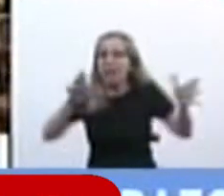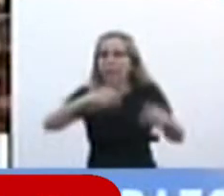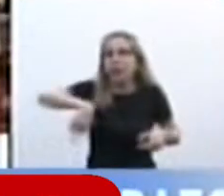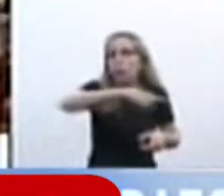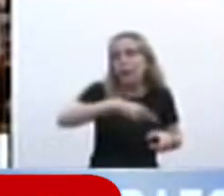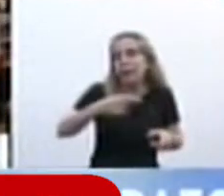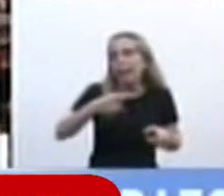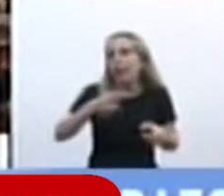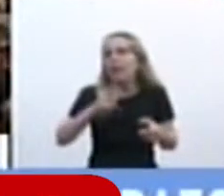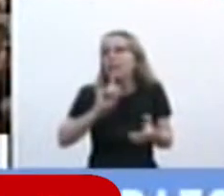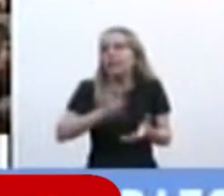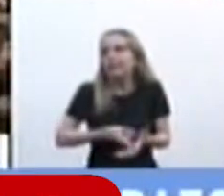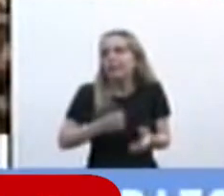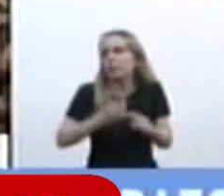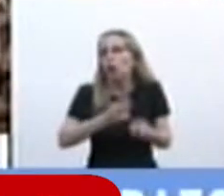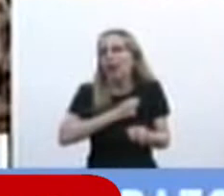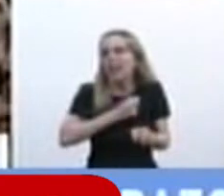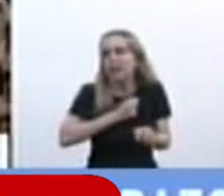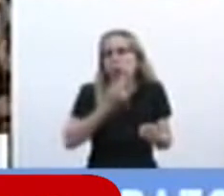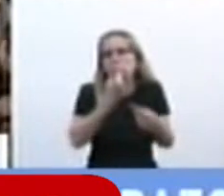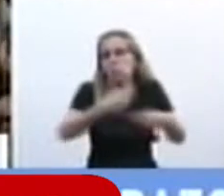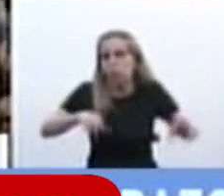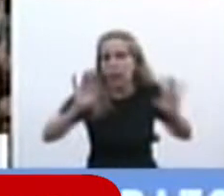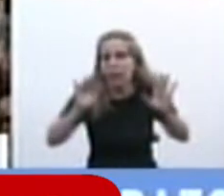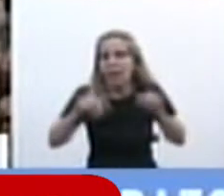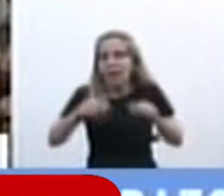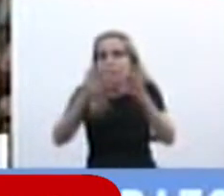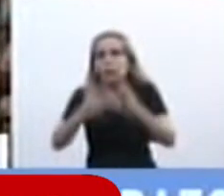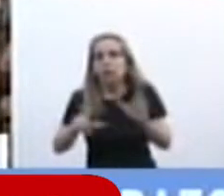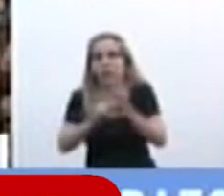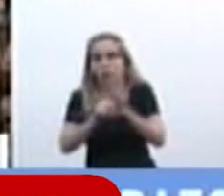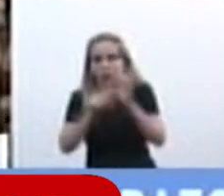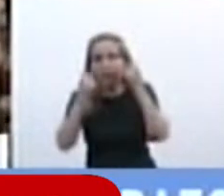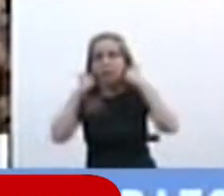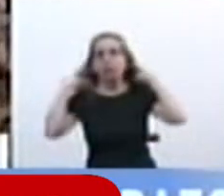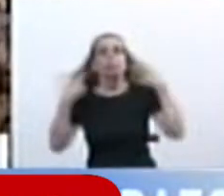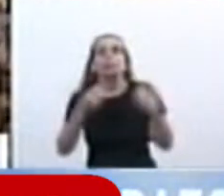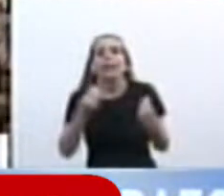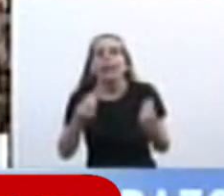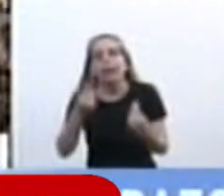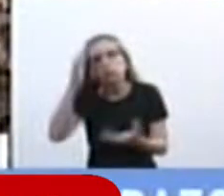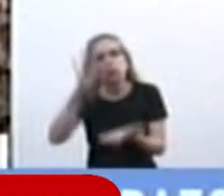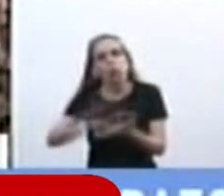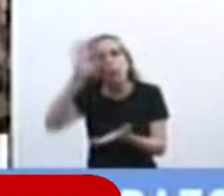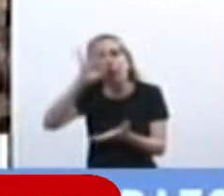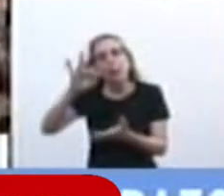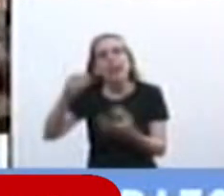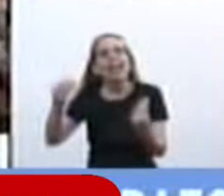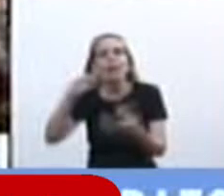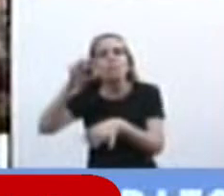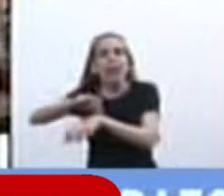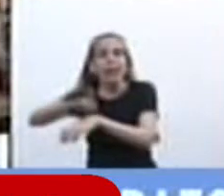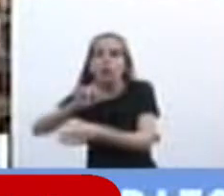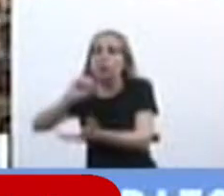practicar la religión que queramos. Como prevé esta ley, también de ser objetor de conciencia y de elegir